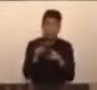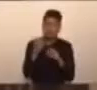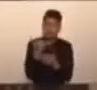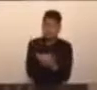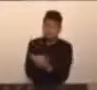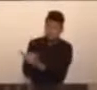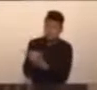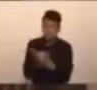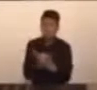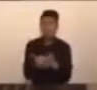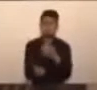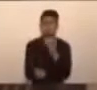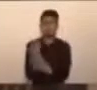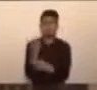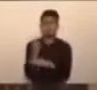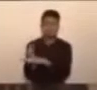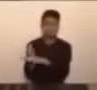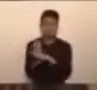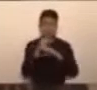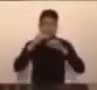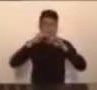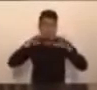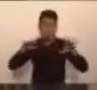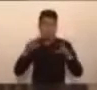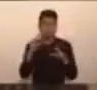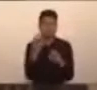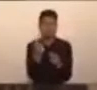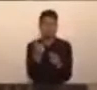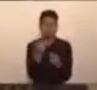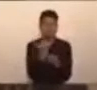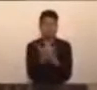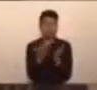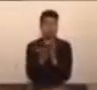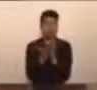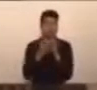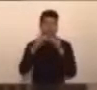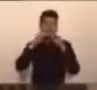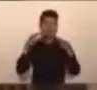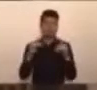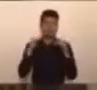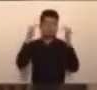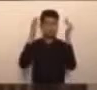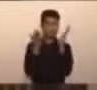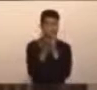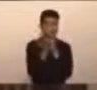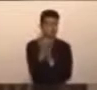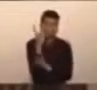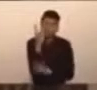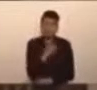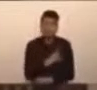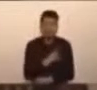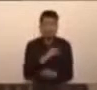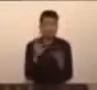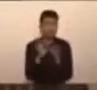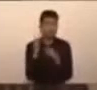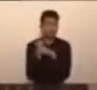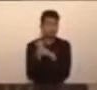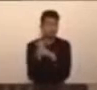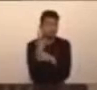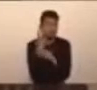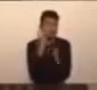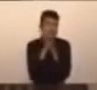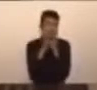se está creando en las instituciones públicas de educación superior. Mire, les pongo el ejemplo solo de una universidad, de una